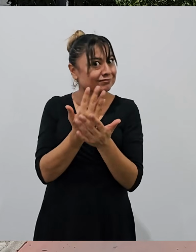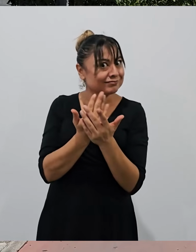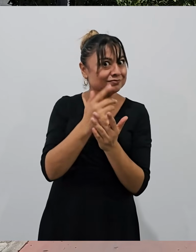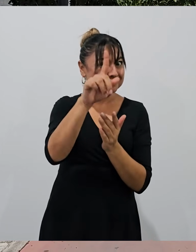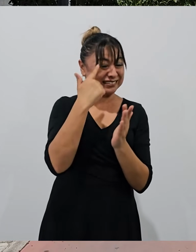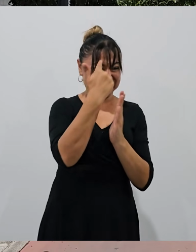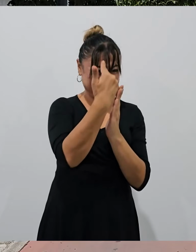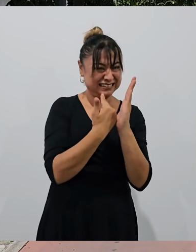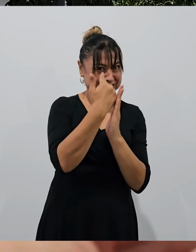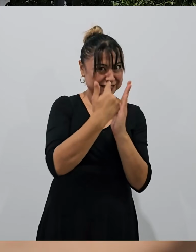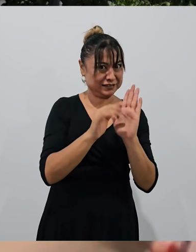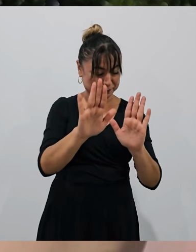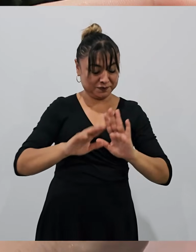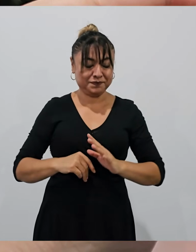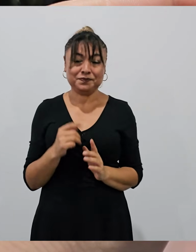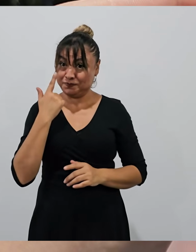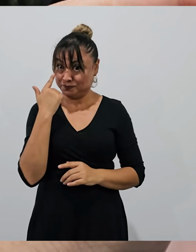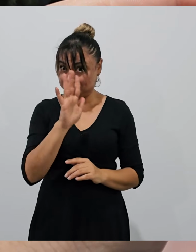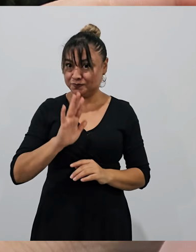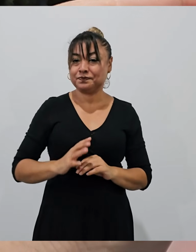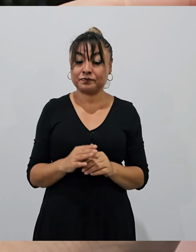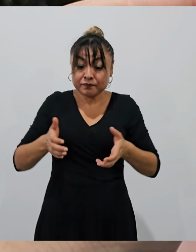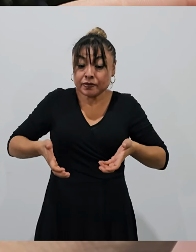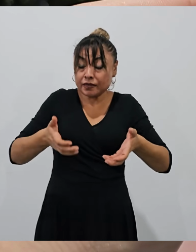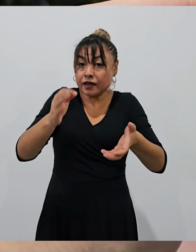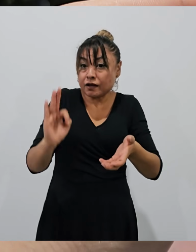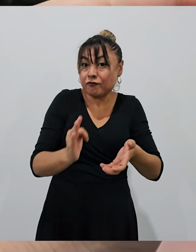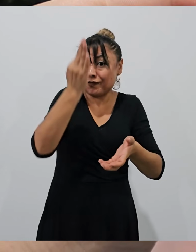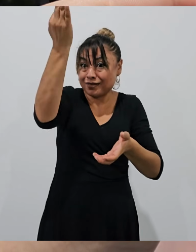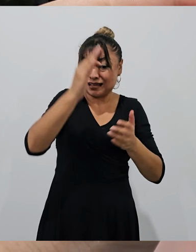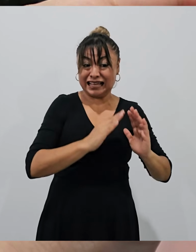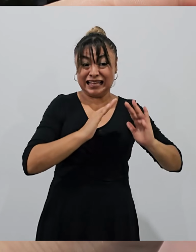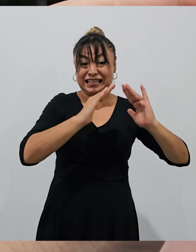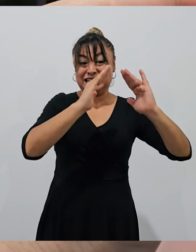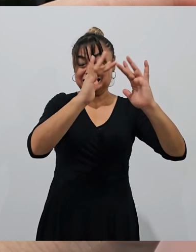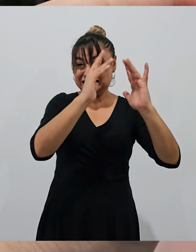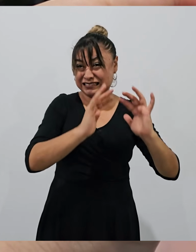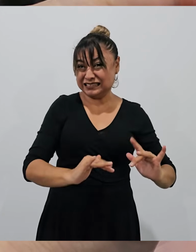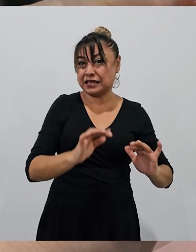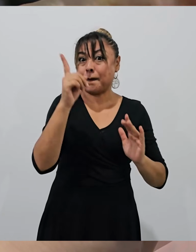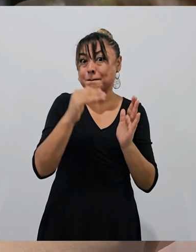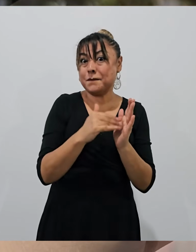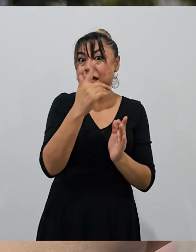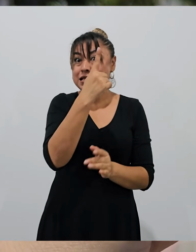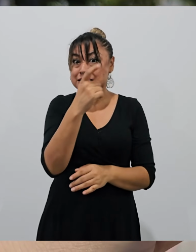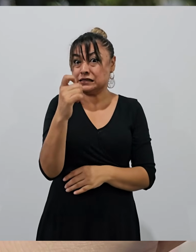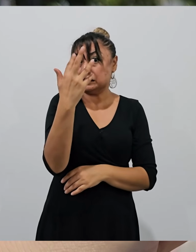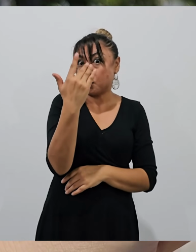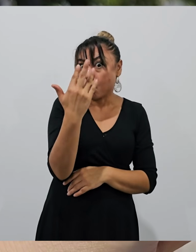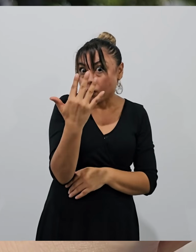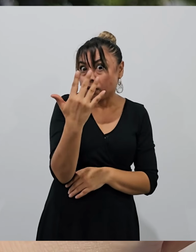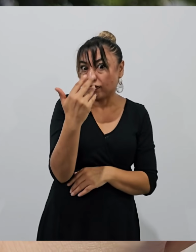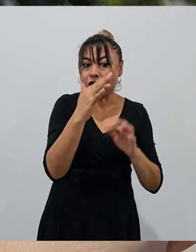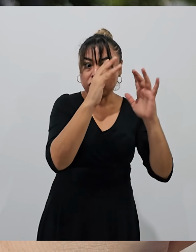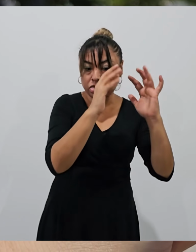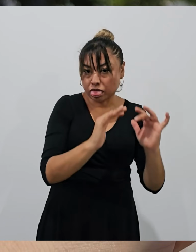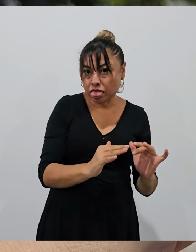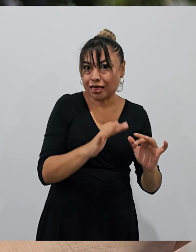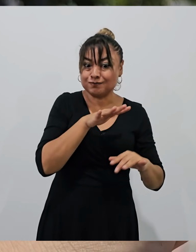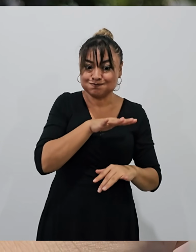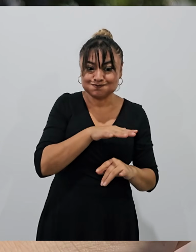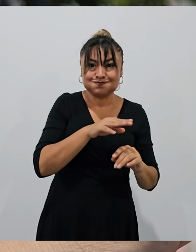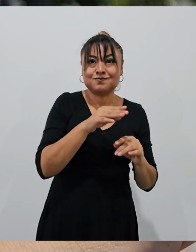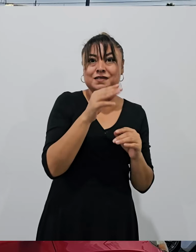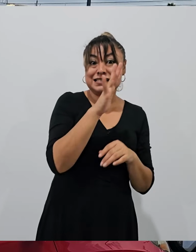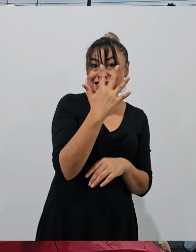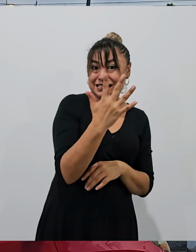La construcción de la calzada del Federalismo afectó a 1.150 propiedades a lo largo de sus originales 5.3 kilómetros de longitud, que en